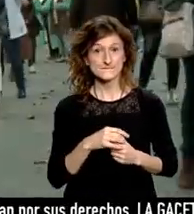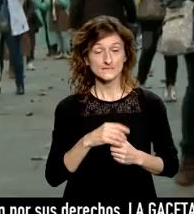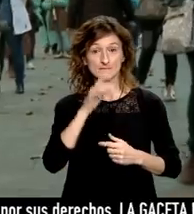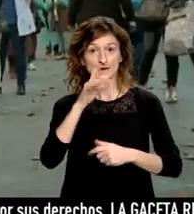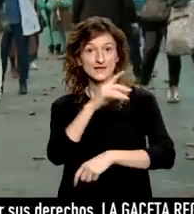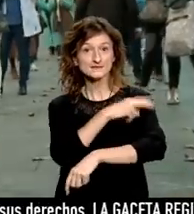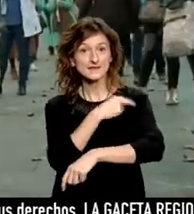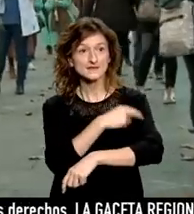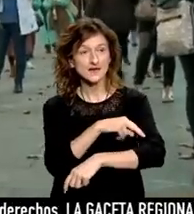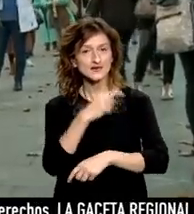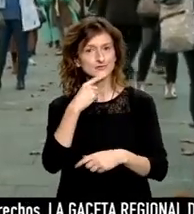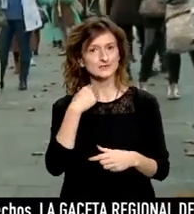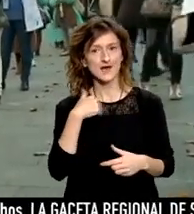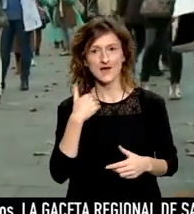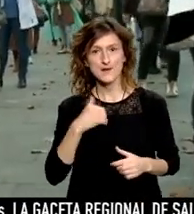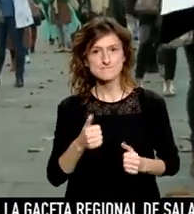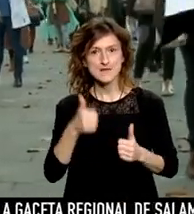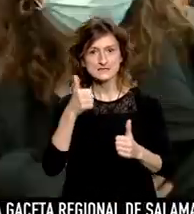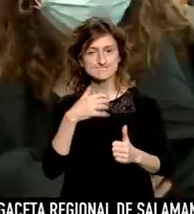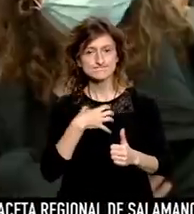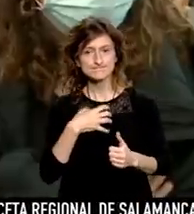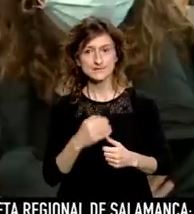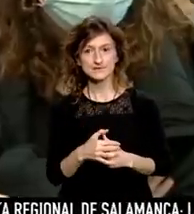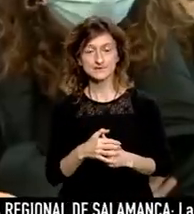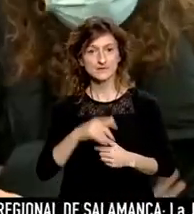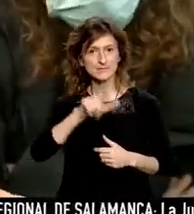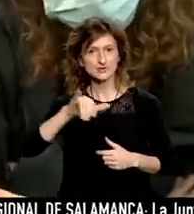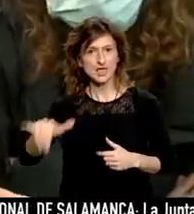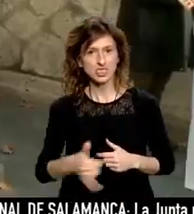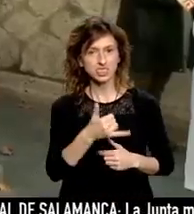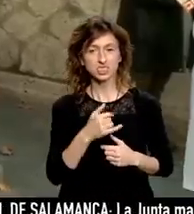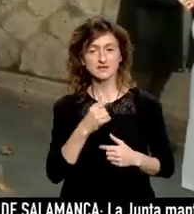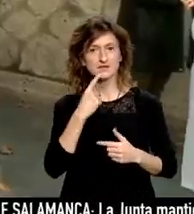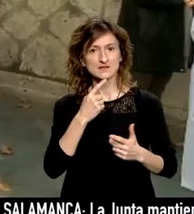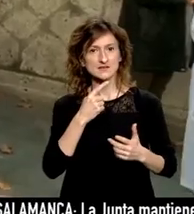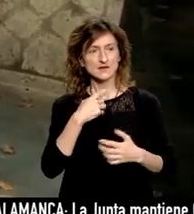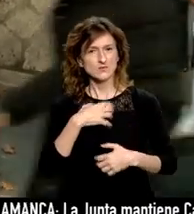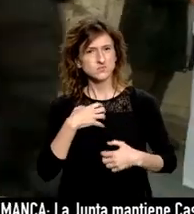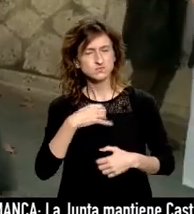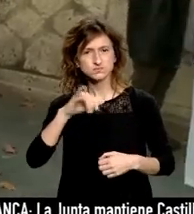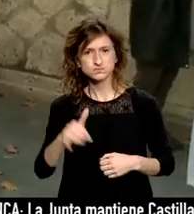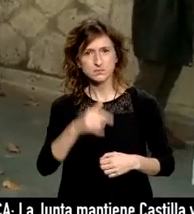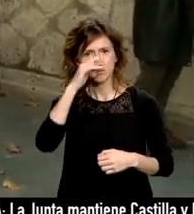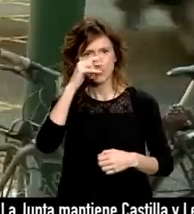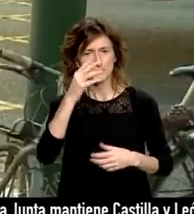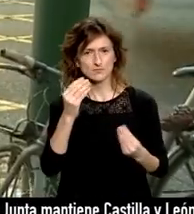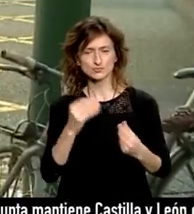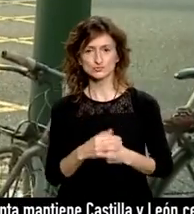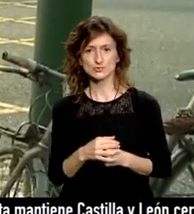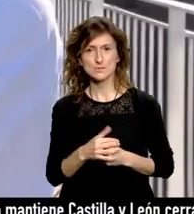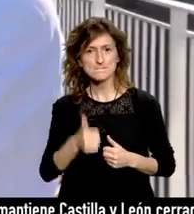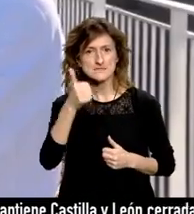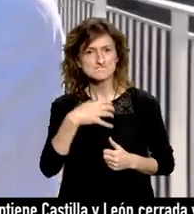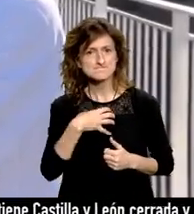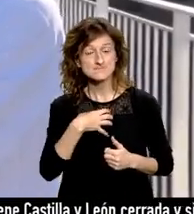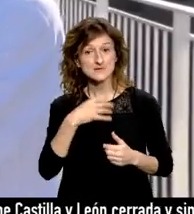Para los sanitarios es la gota que colma el vaso. Es que la gente está cansadísima. Muy desgastados y con muchísima preocupación. Y no podemos